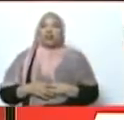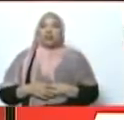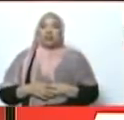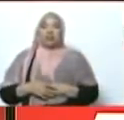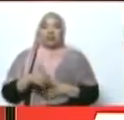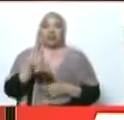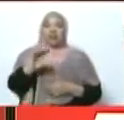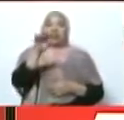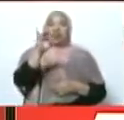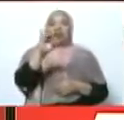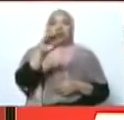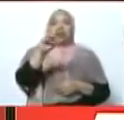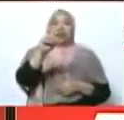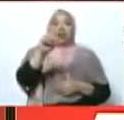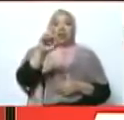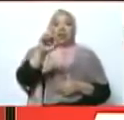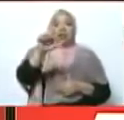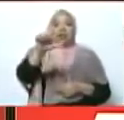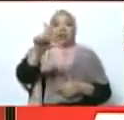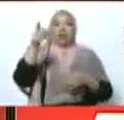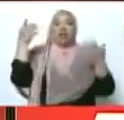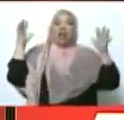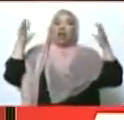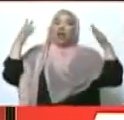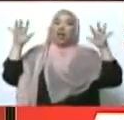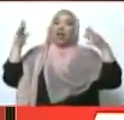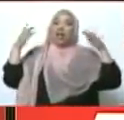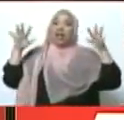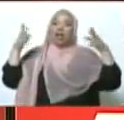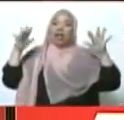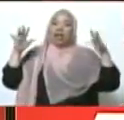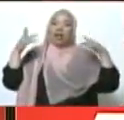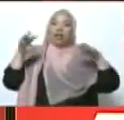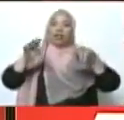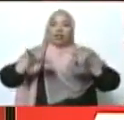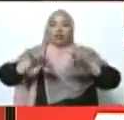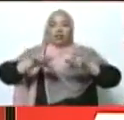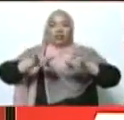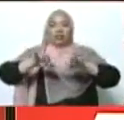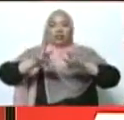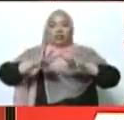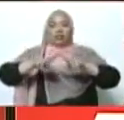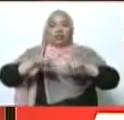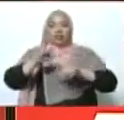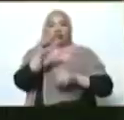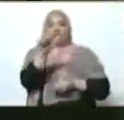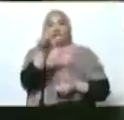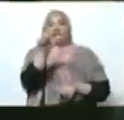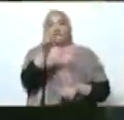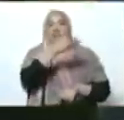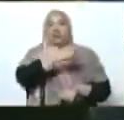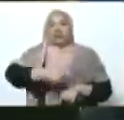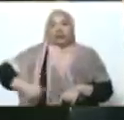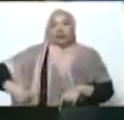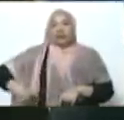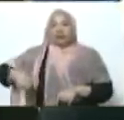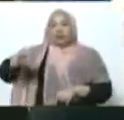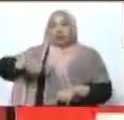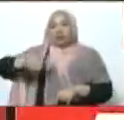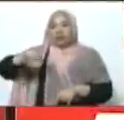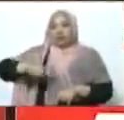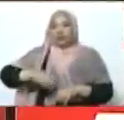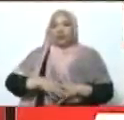Fidel Vázquez, que ya era, o es, mejor dicho, secretario de la presidencia del partido. Y este que está